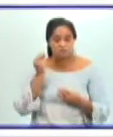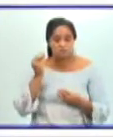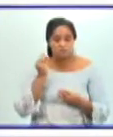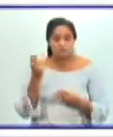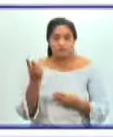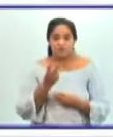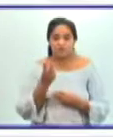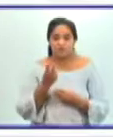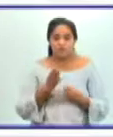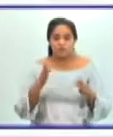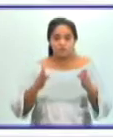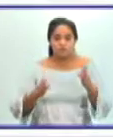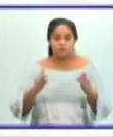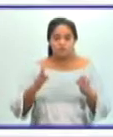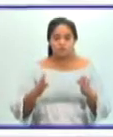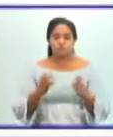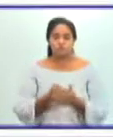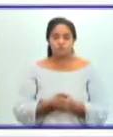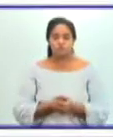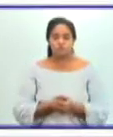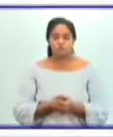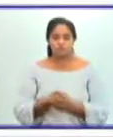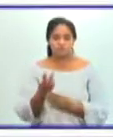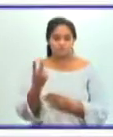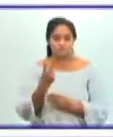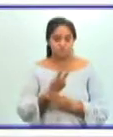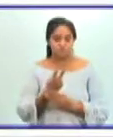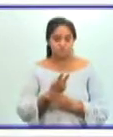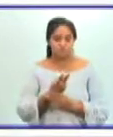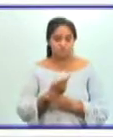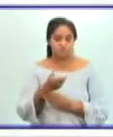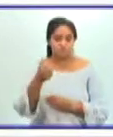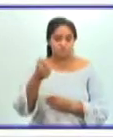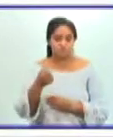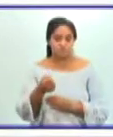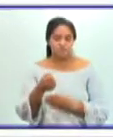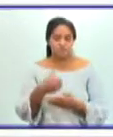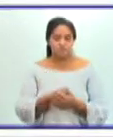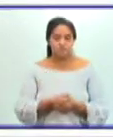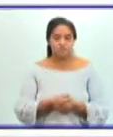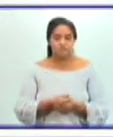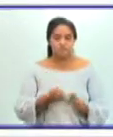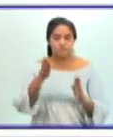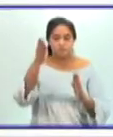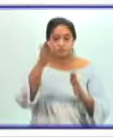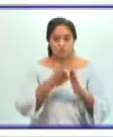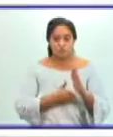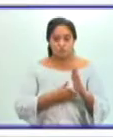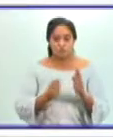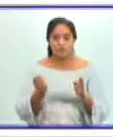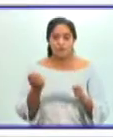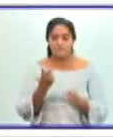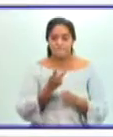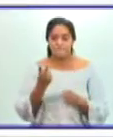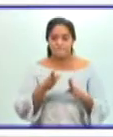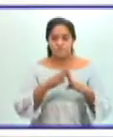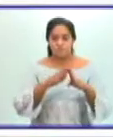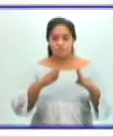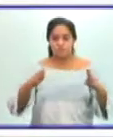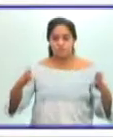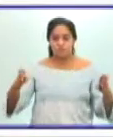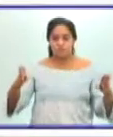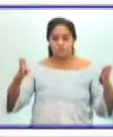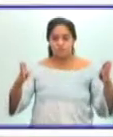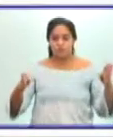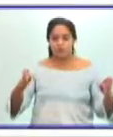dos semirrectas de origen común A que han sido cortadas por dos rectas paralelas, que en este caso son los radios de cada